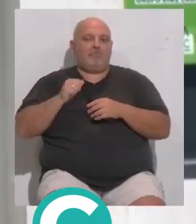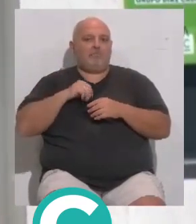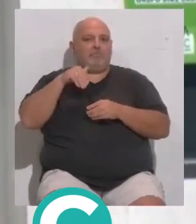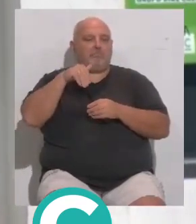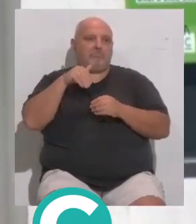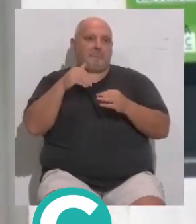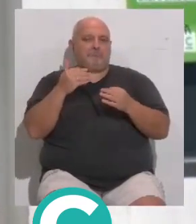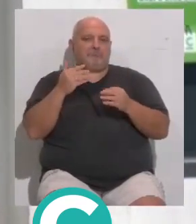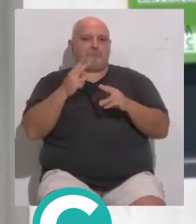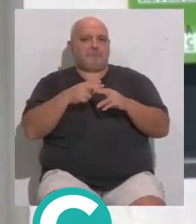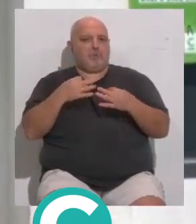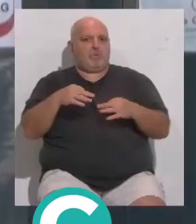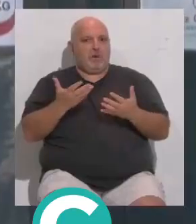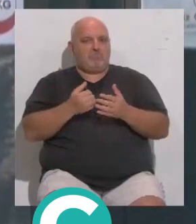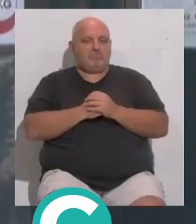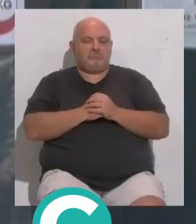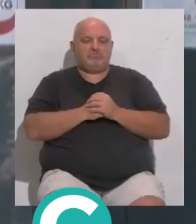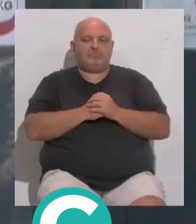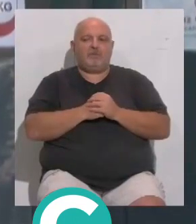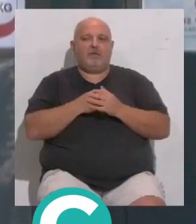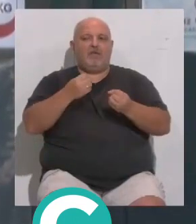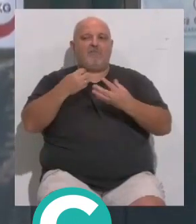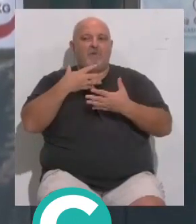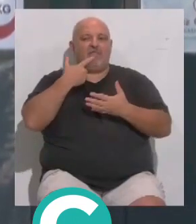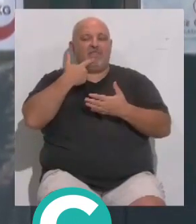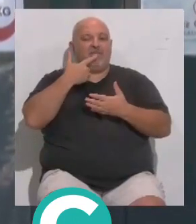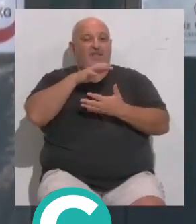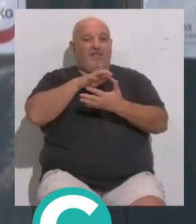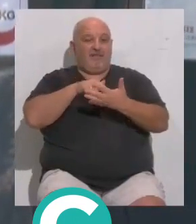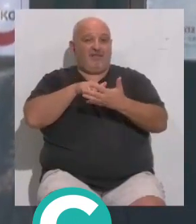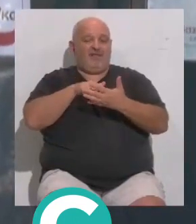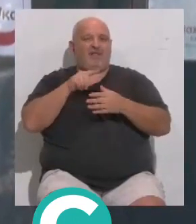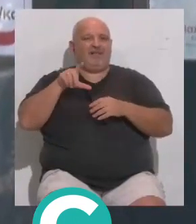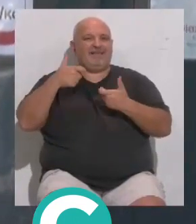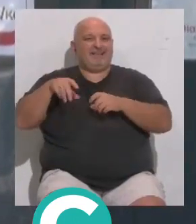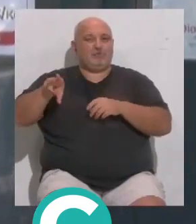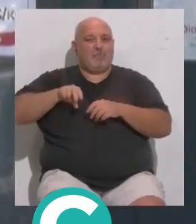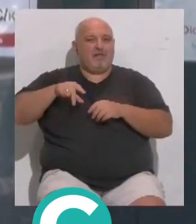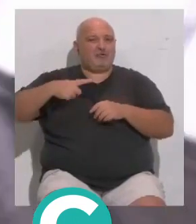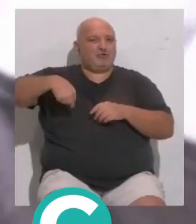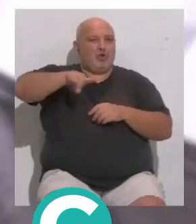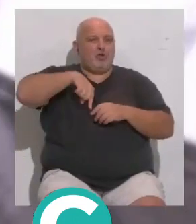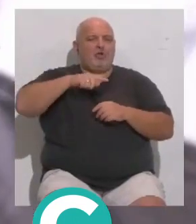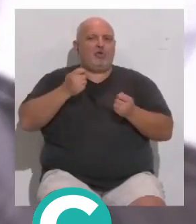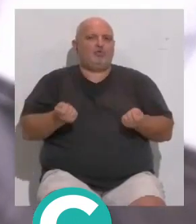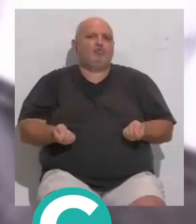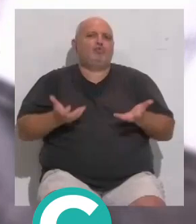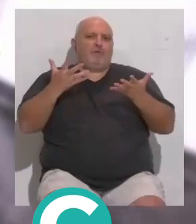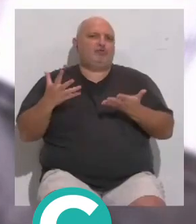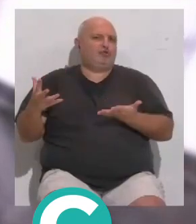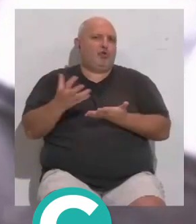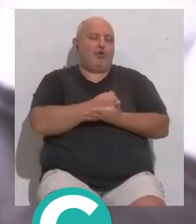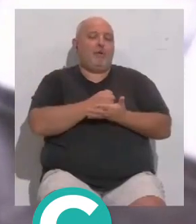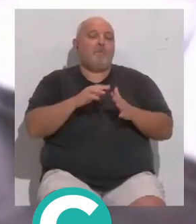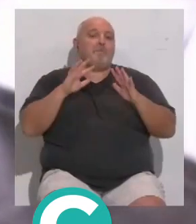dentro de lo normal. El informe de la OCU revela además que todas las cadenas de supermercados han subido los precios,